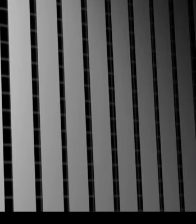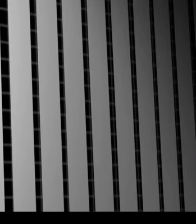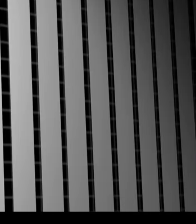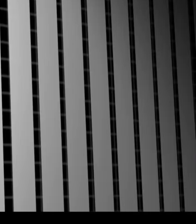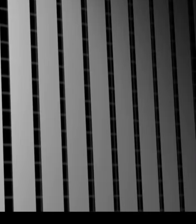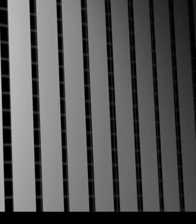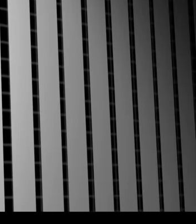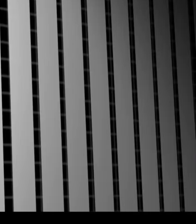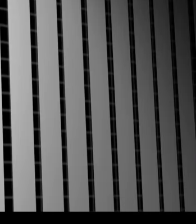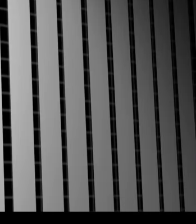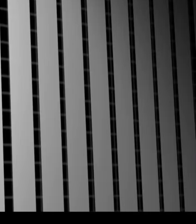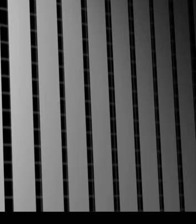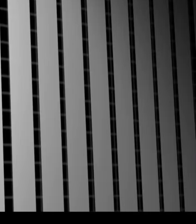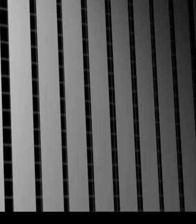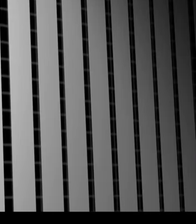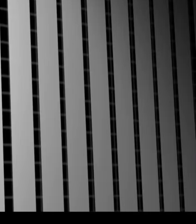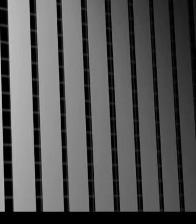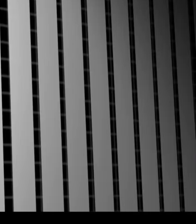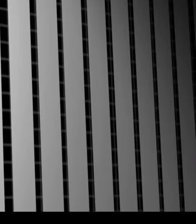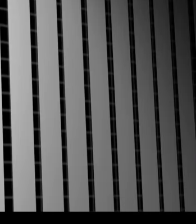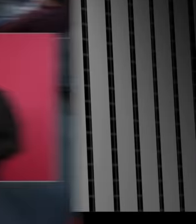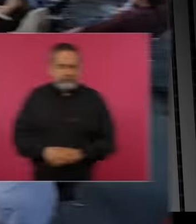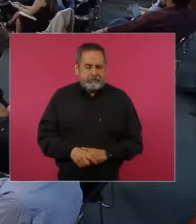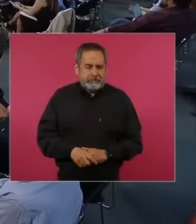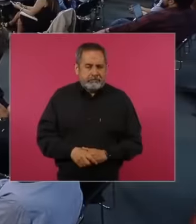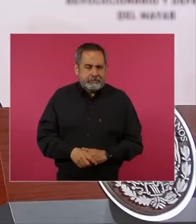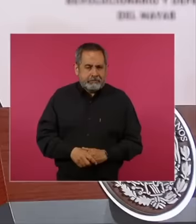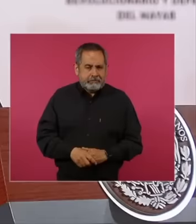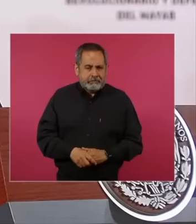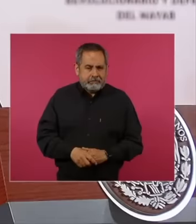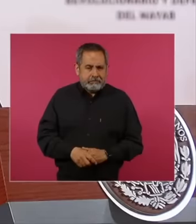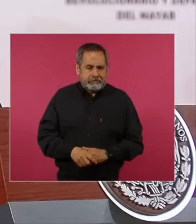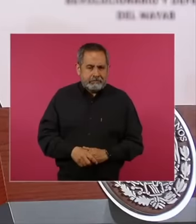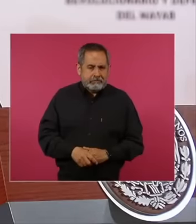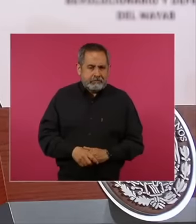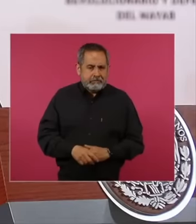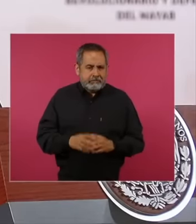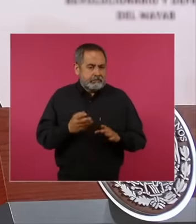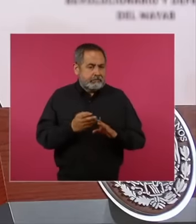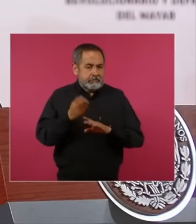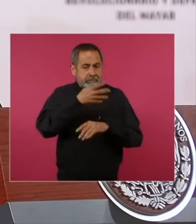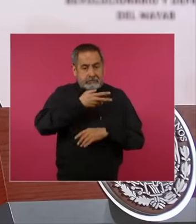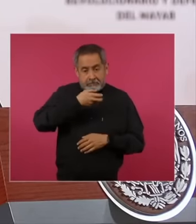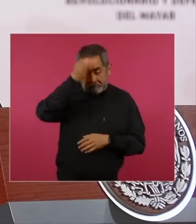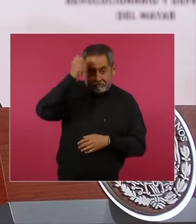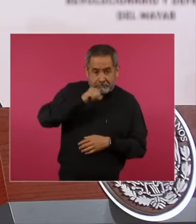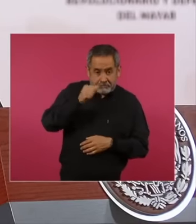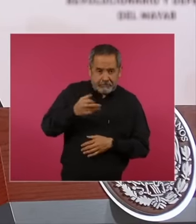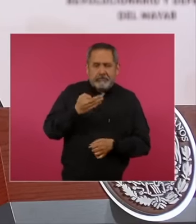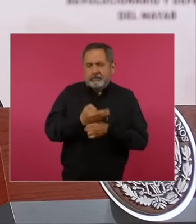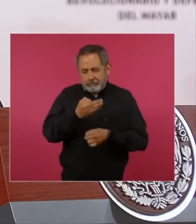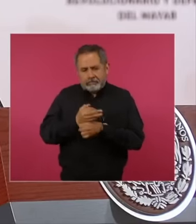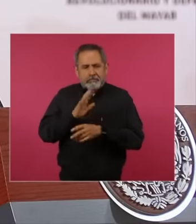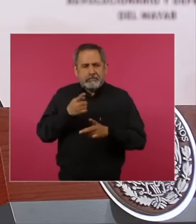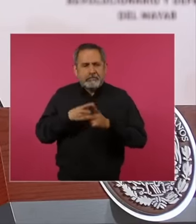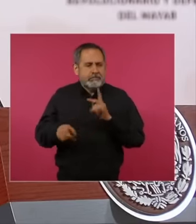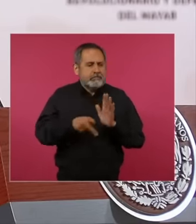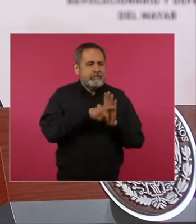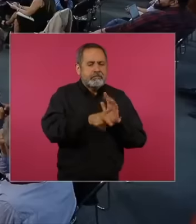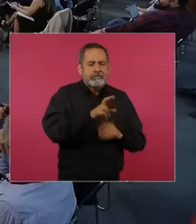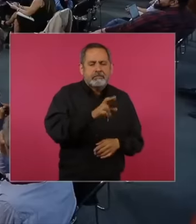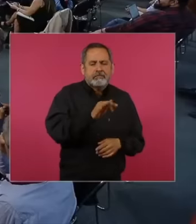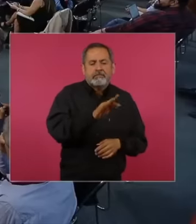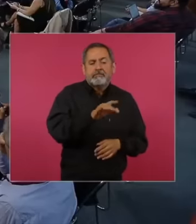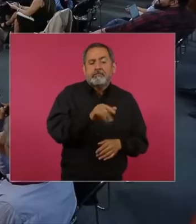las mejores presidentas del mundo. Escuchemos con atención este mensaje que le envía el presidente López